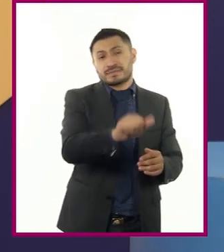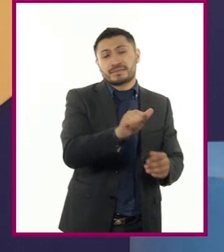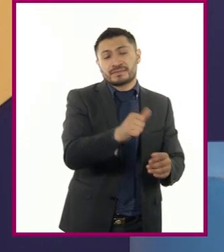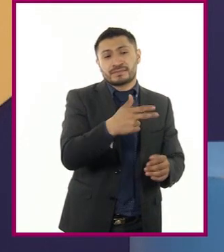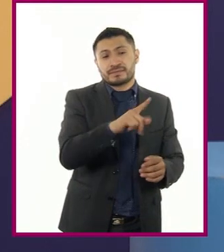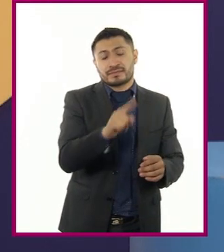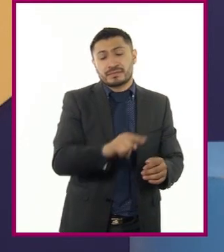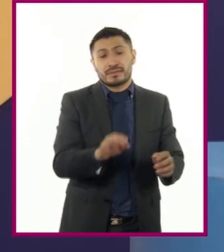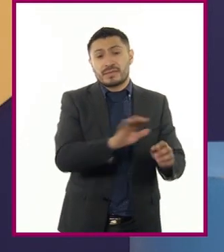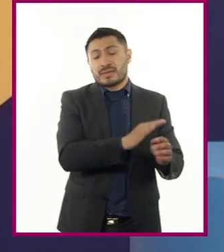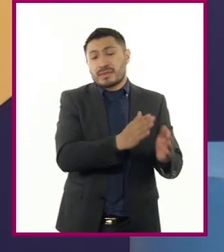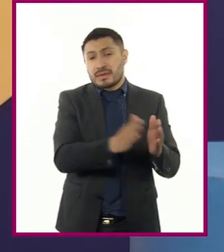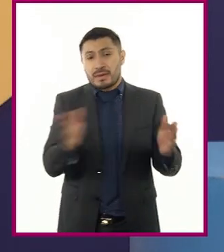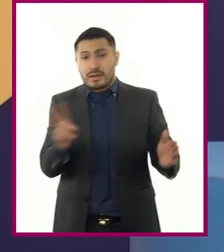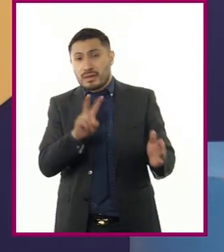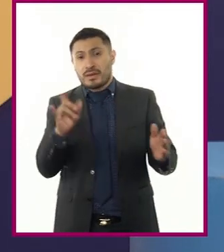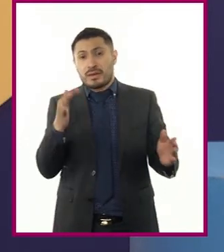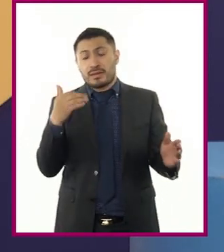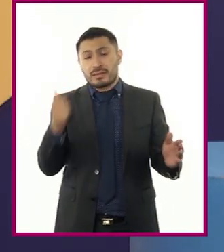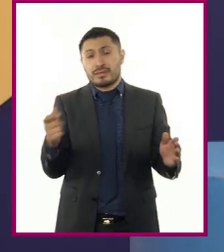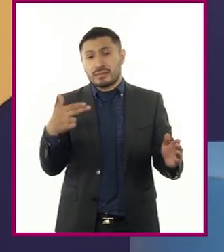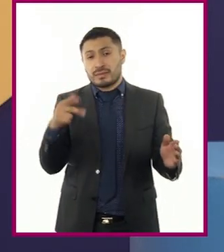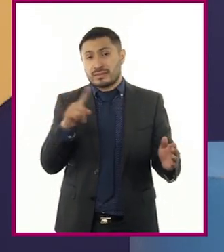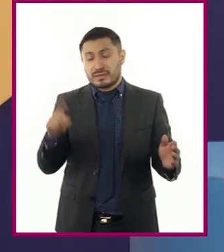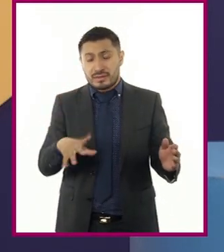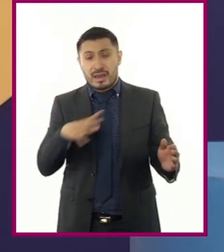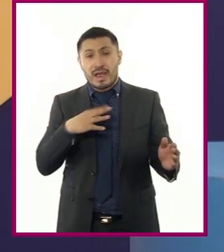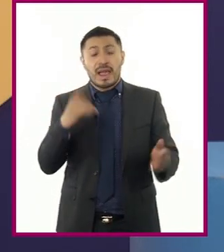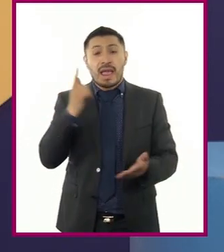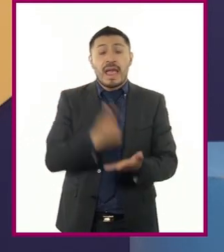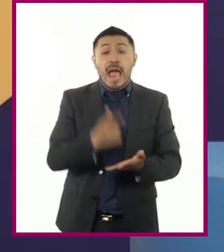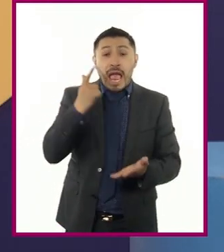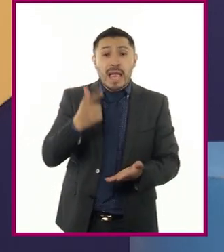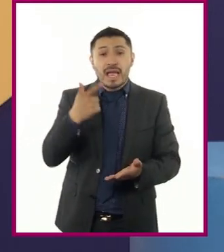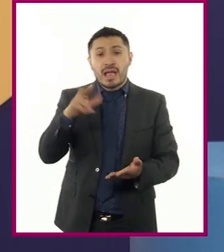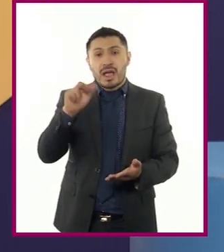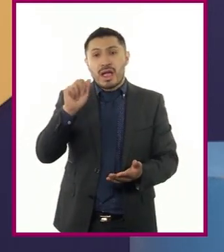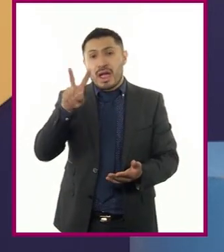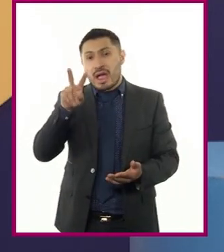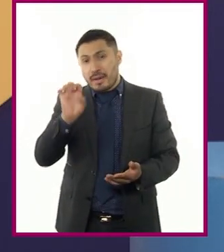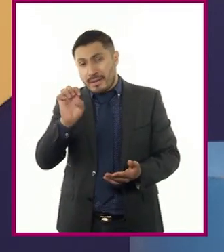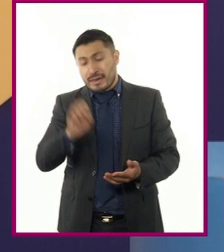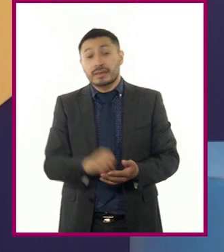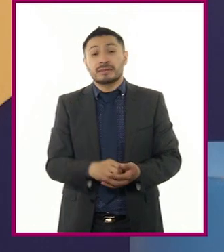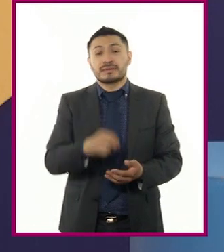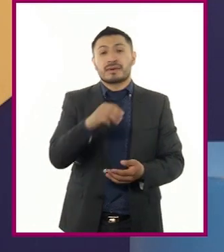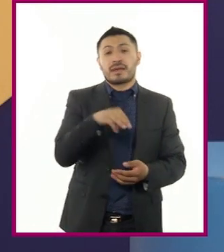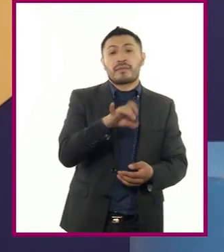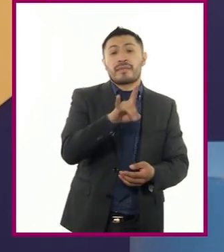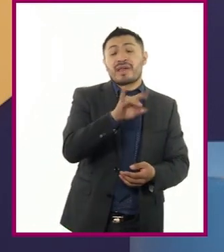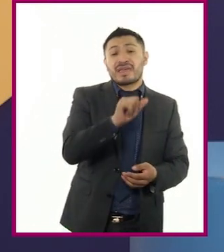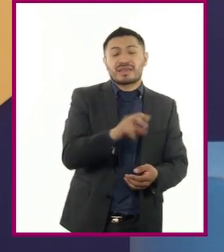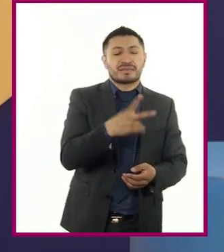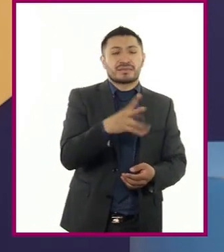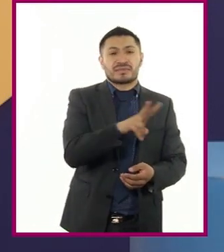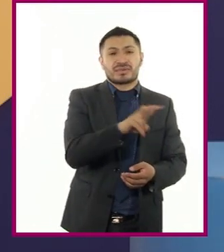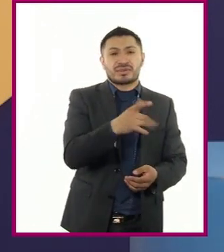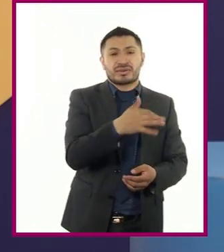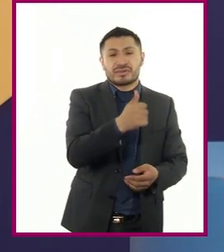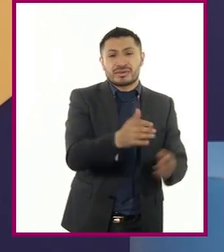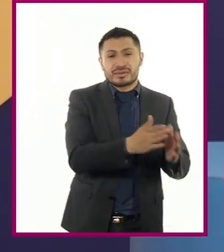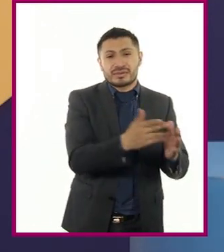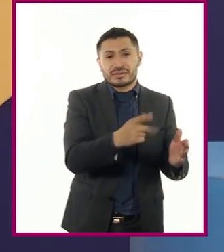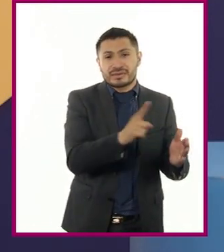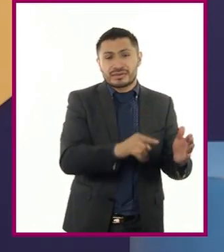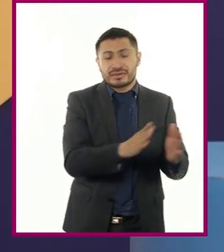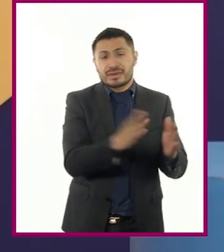y 256 Hz corresponden a los tonos graves. Las frecuencias medias entre 256 Hz y